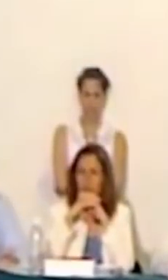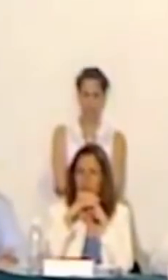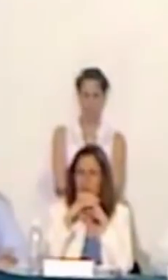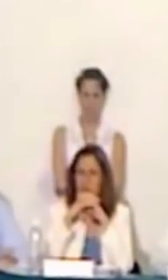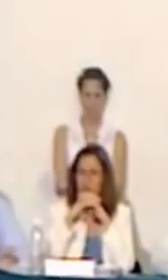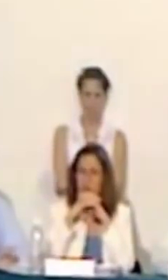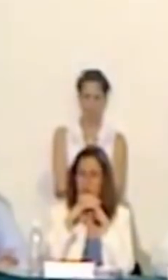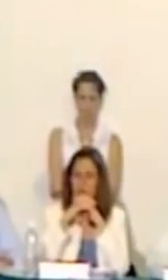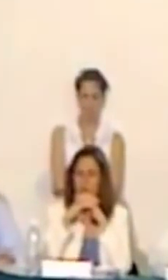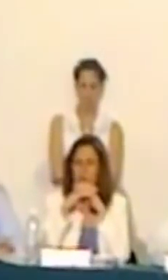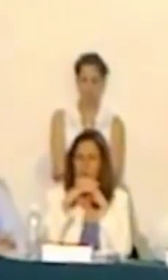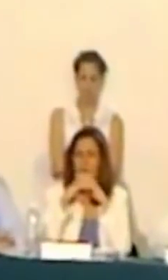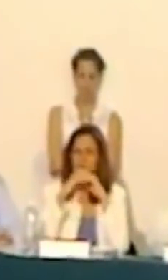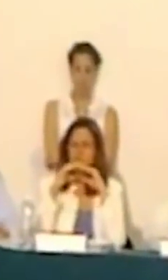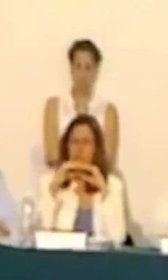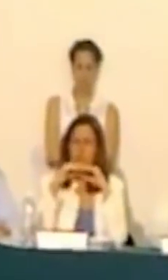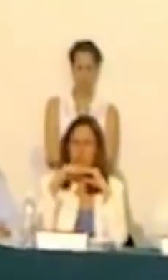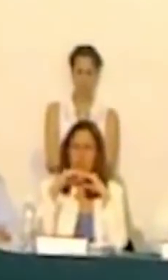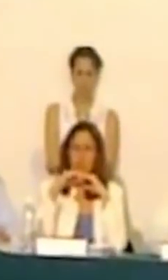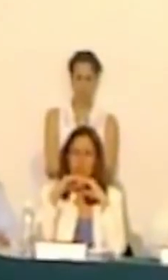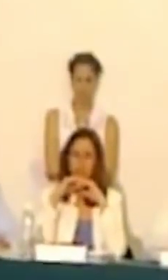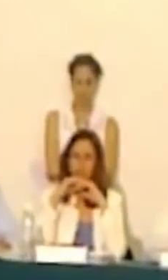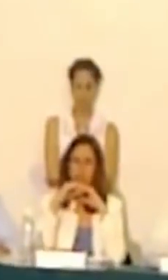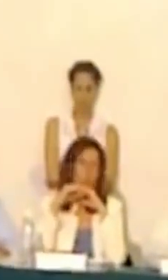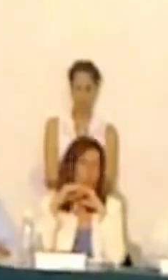a Guadalajara porque nosotros no contábamos con ese dinero.